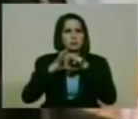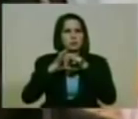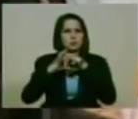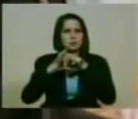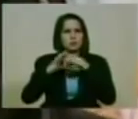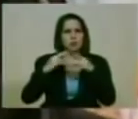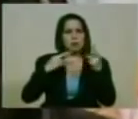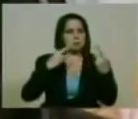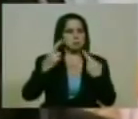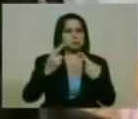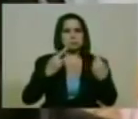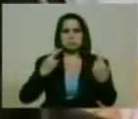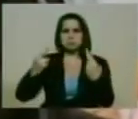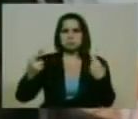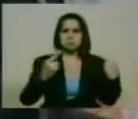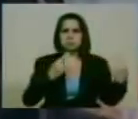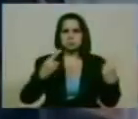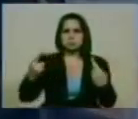relaciones